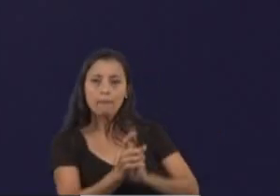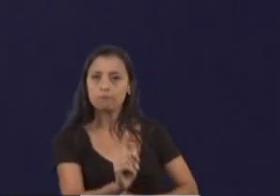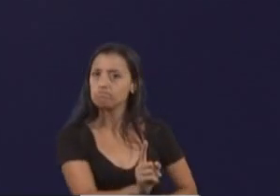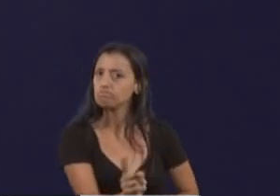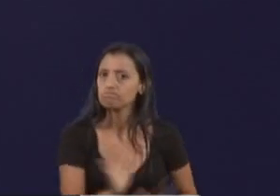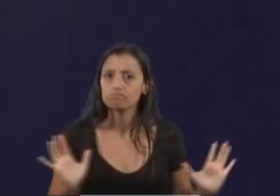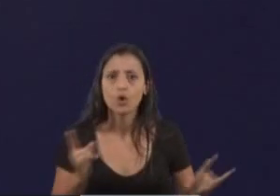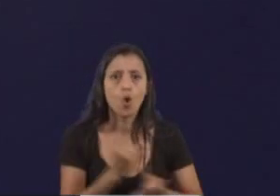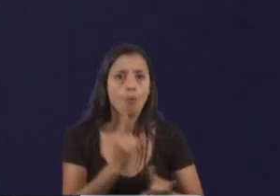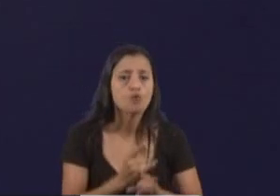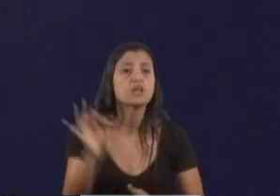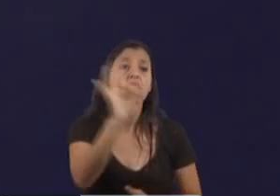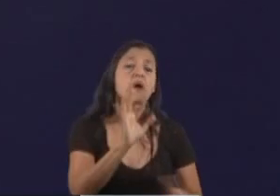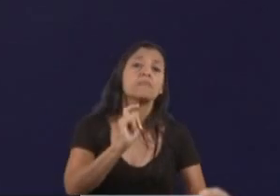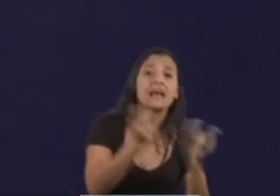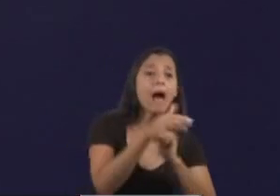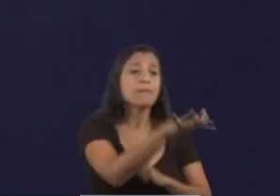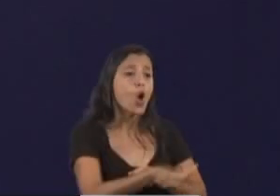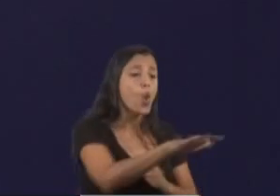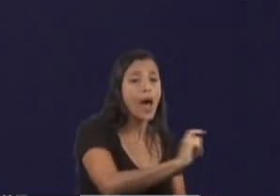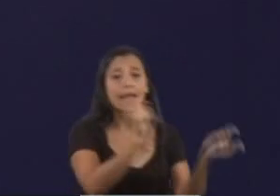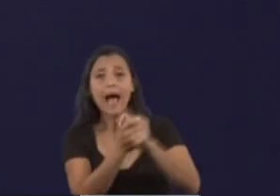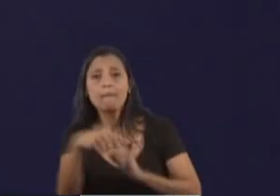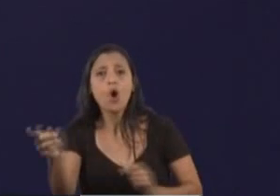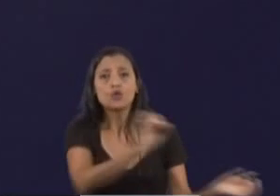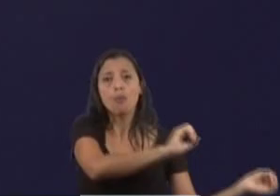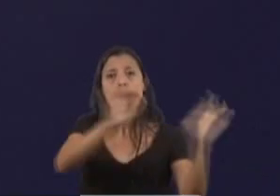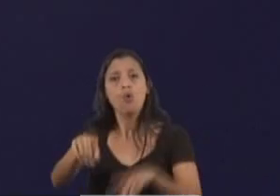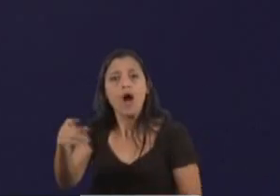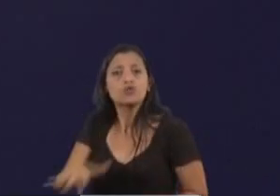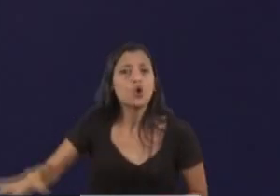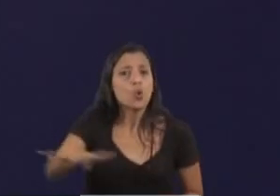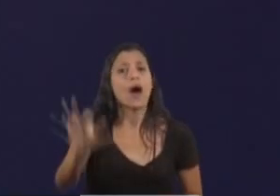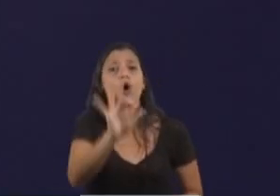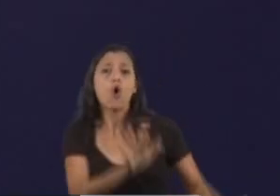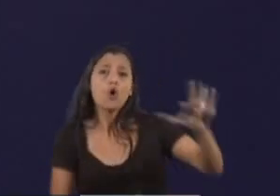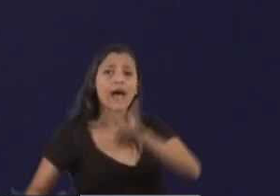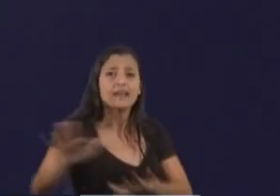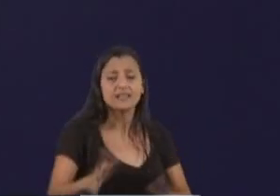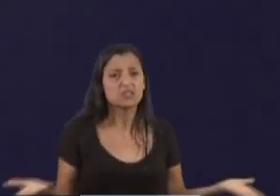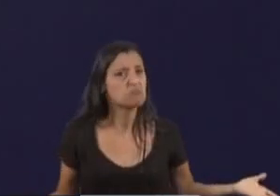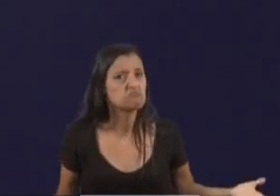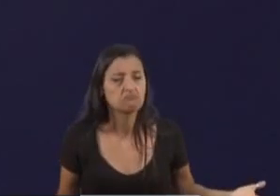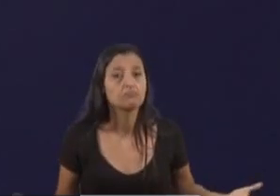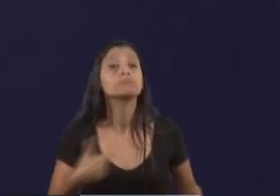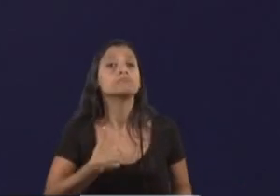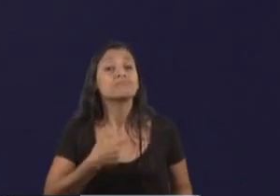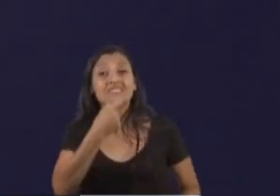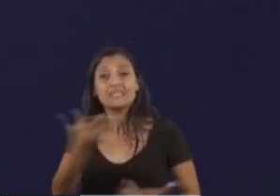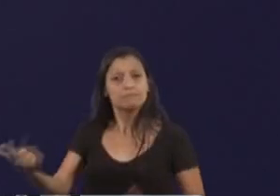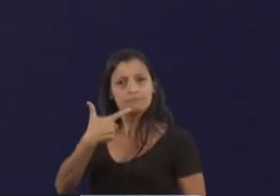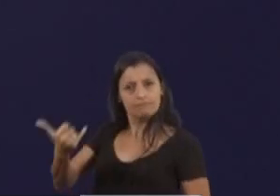más allá de posiciones o de algún esquema de organización, pero entiendo que no. Si me comprometo a si hay algún cambio